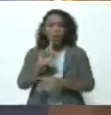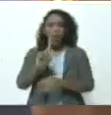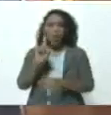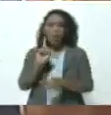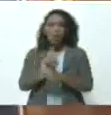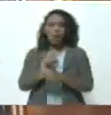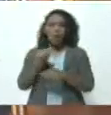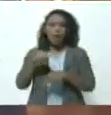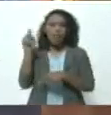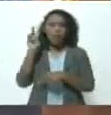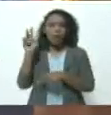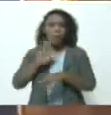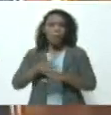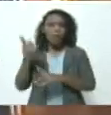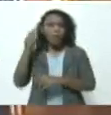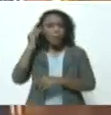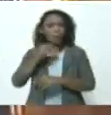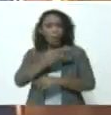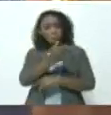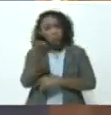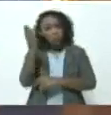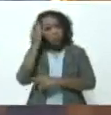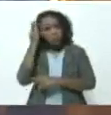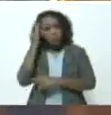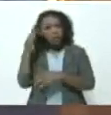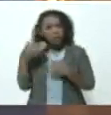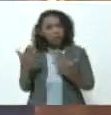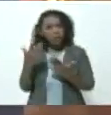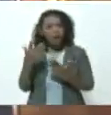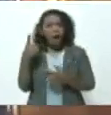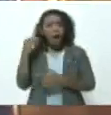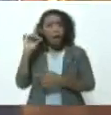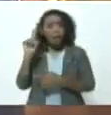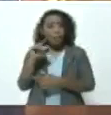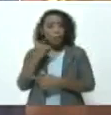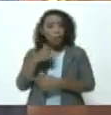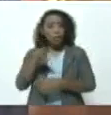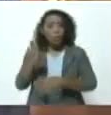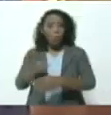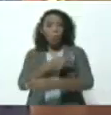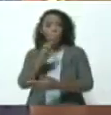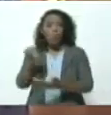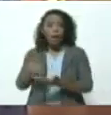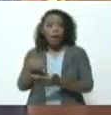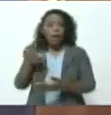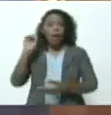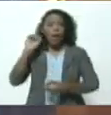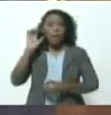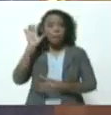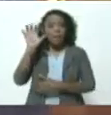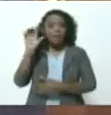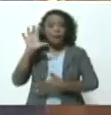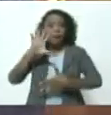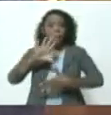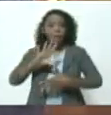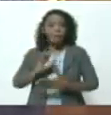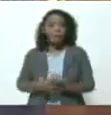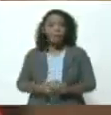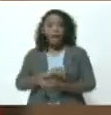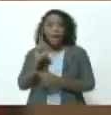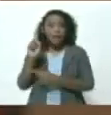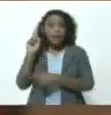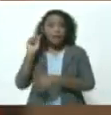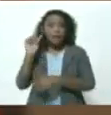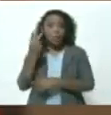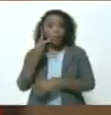Venezuela, porque para Bolívar, y ustedes lo saben, y está incluso en nuestro himno, la patria es América. Esa segunda